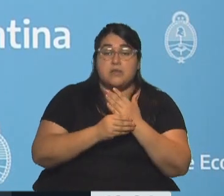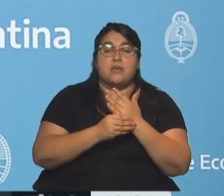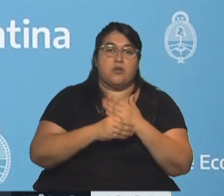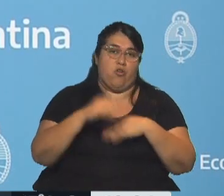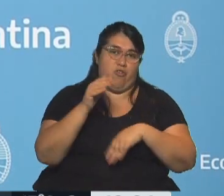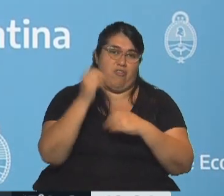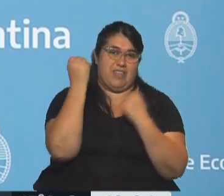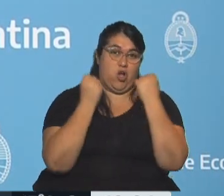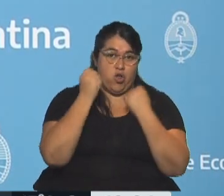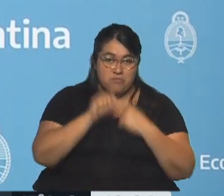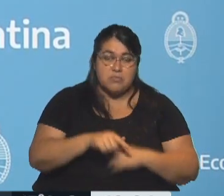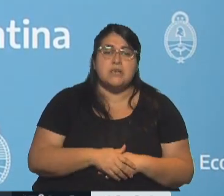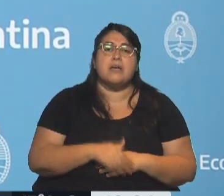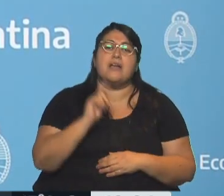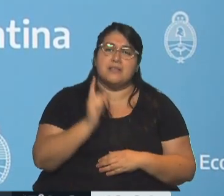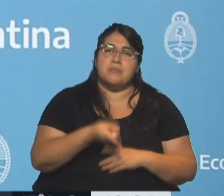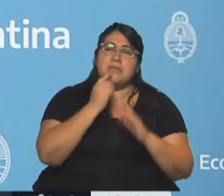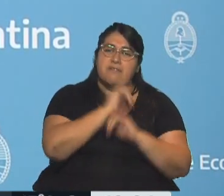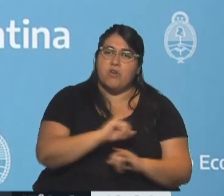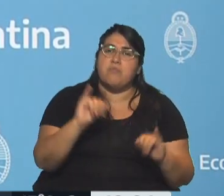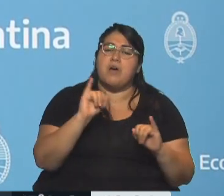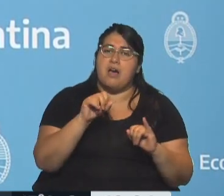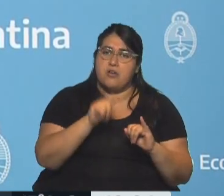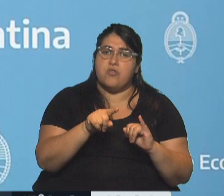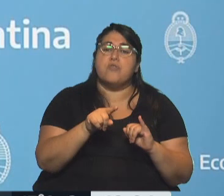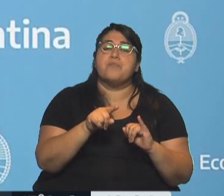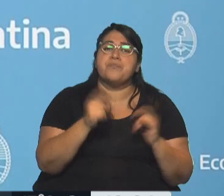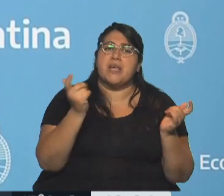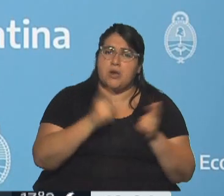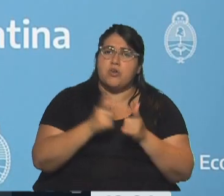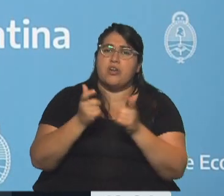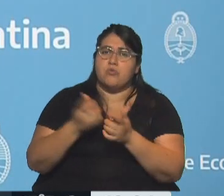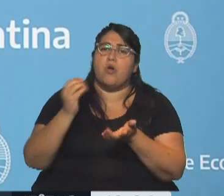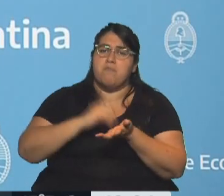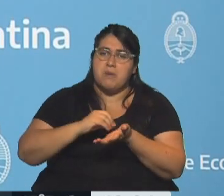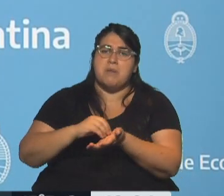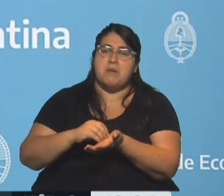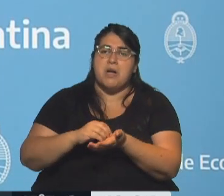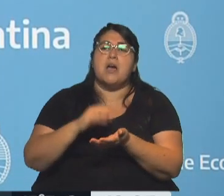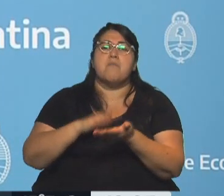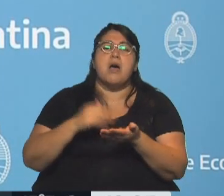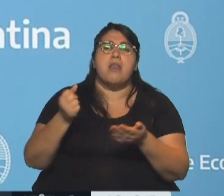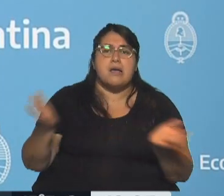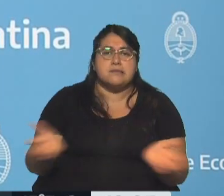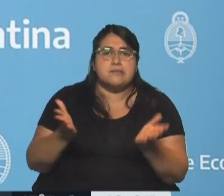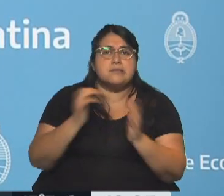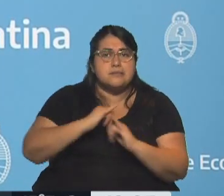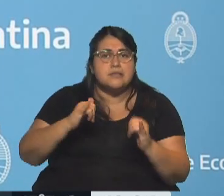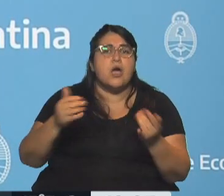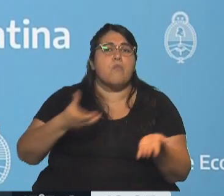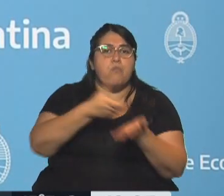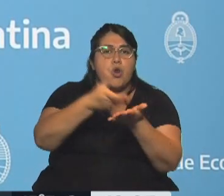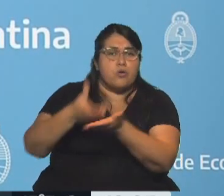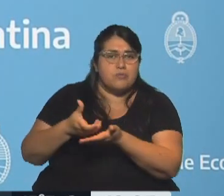Massa, anticiparon también que tendrá una sucesión de reuniones con empresarios para promover inversiones en distintas